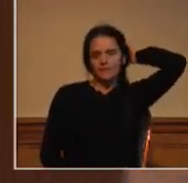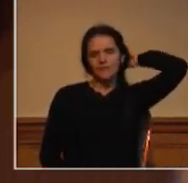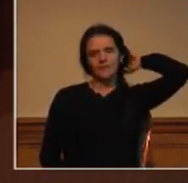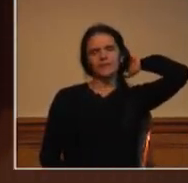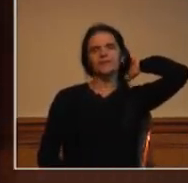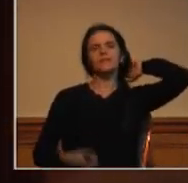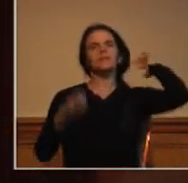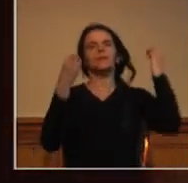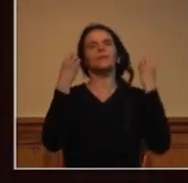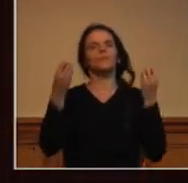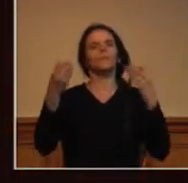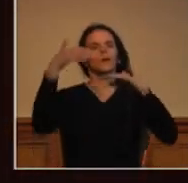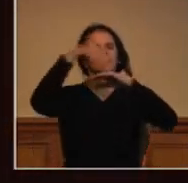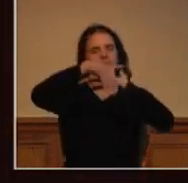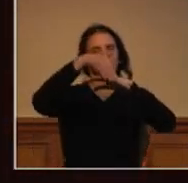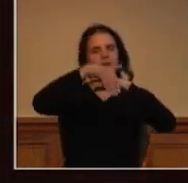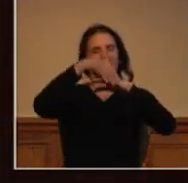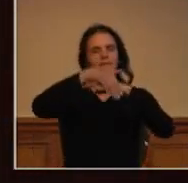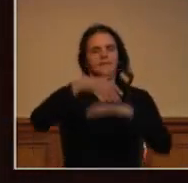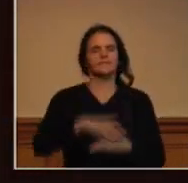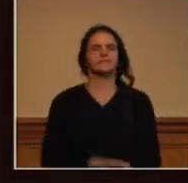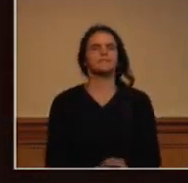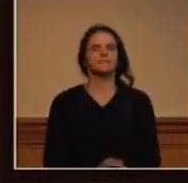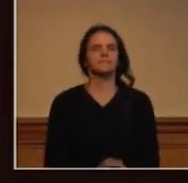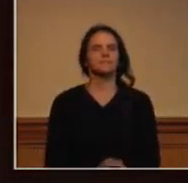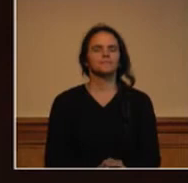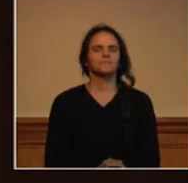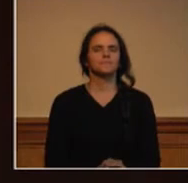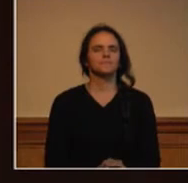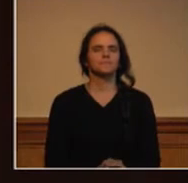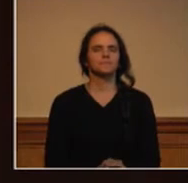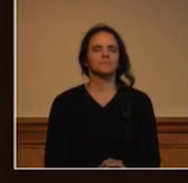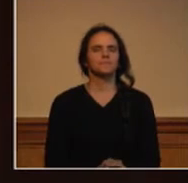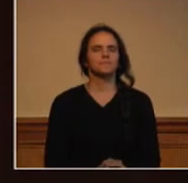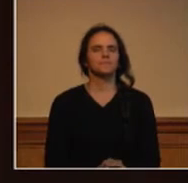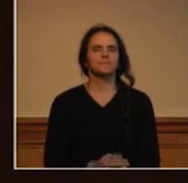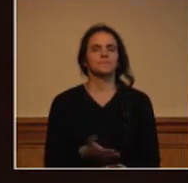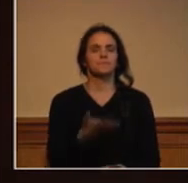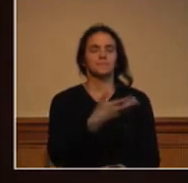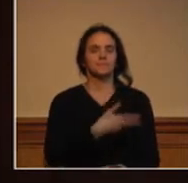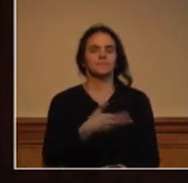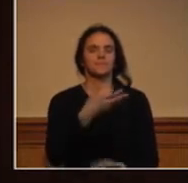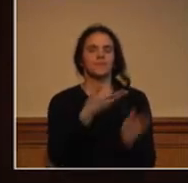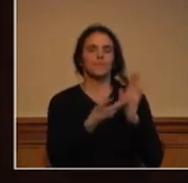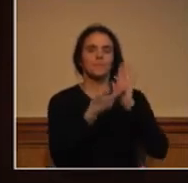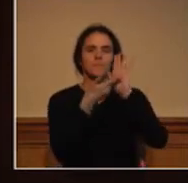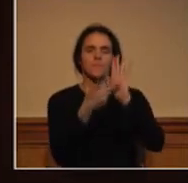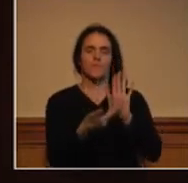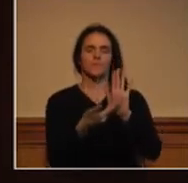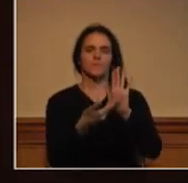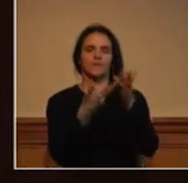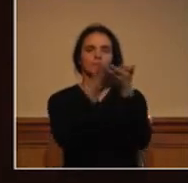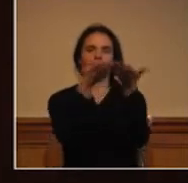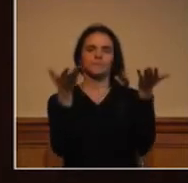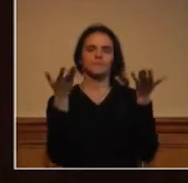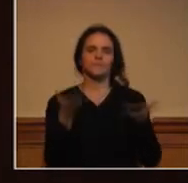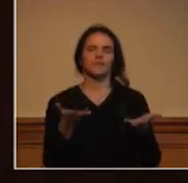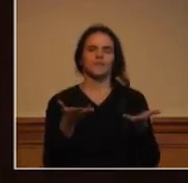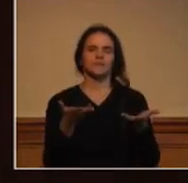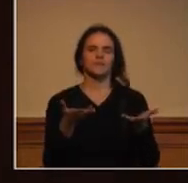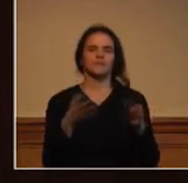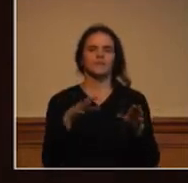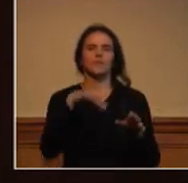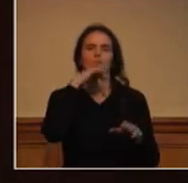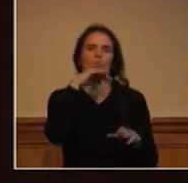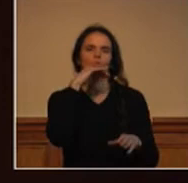Buenas tardes. Nosotros, como nos presentaba Almudena, vamos a presentarles a ustedes la parte más práctica